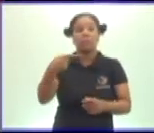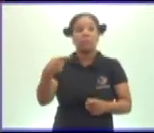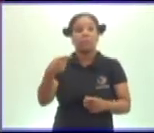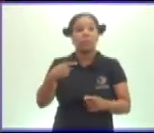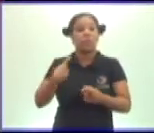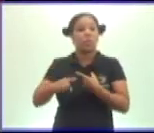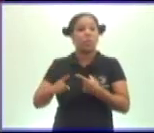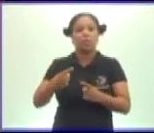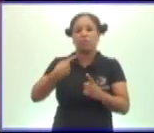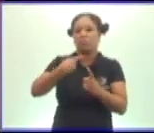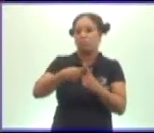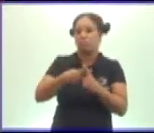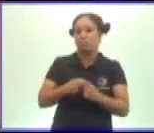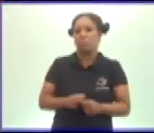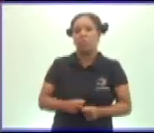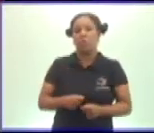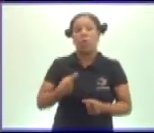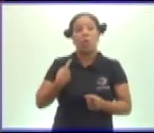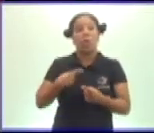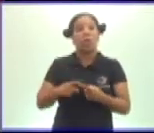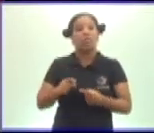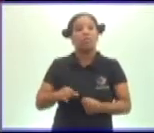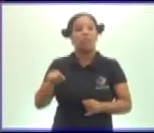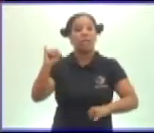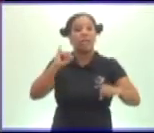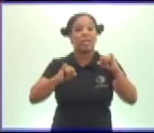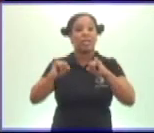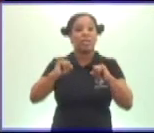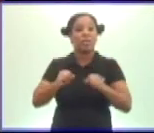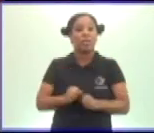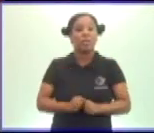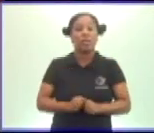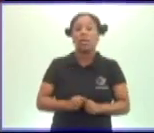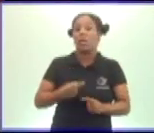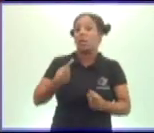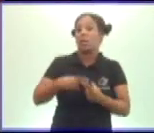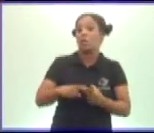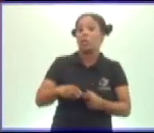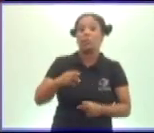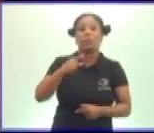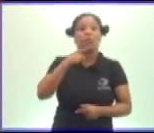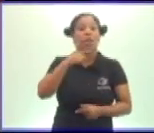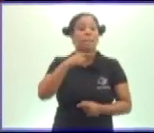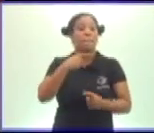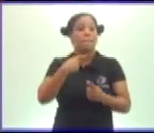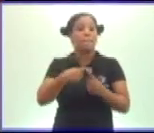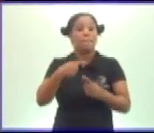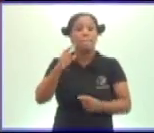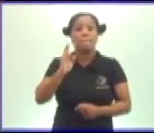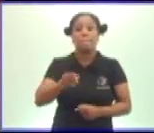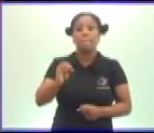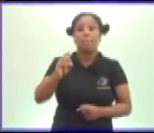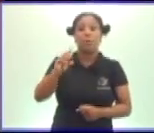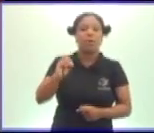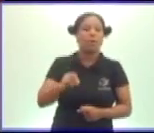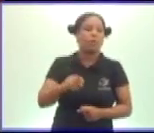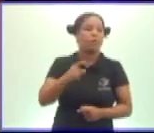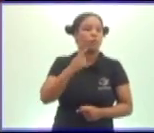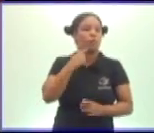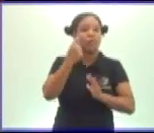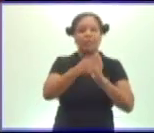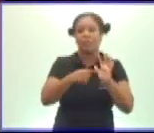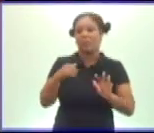apolar. Una sustancia que sea iónica y una sustancia que sea polar, pues sus naturalezas no son iguales. Ahora a